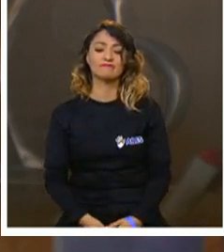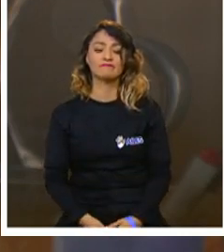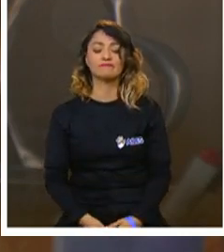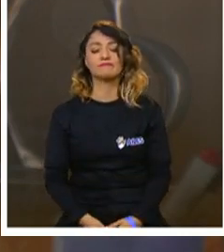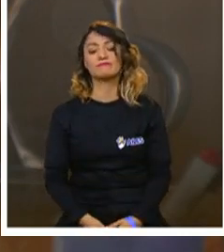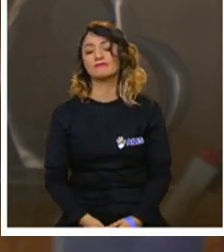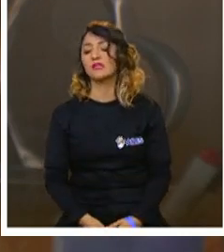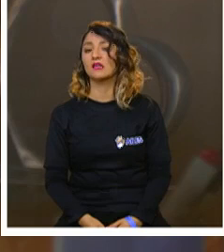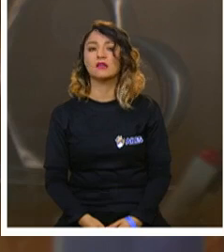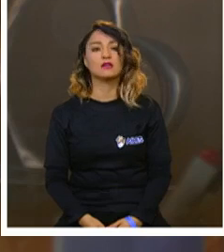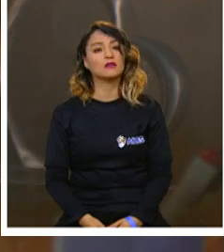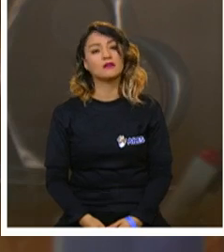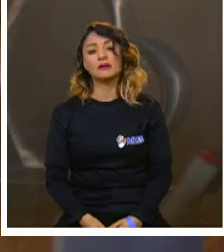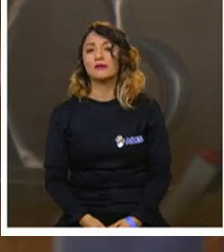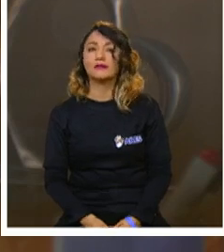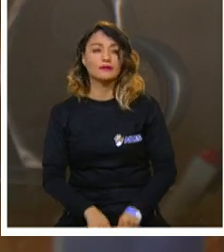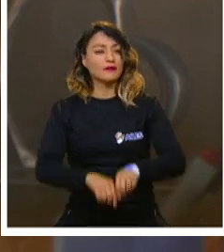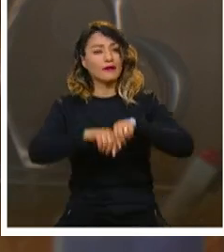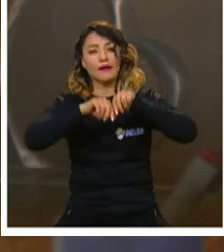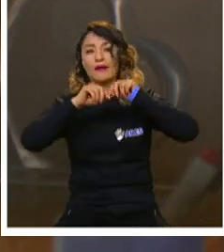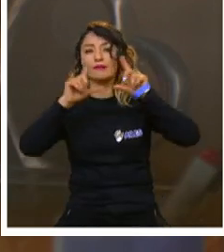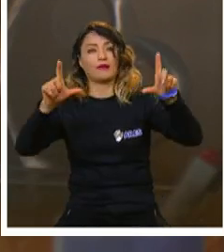Hasta que mataron la hueva.